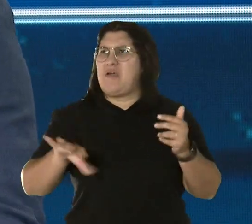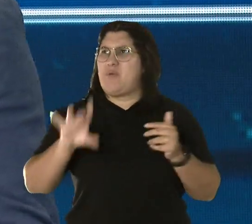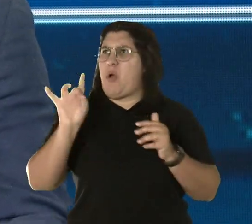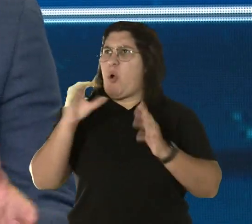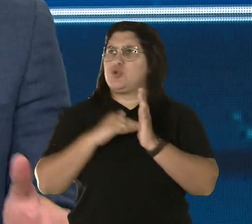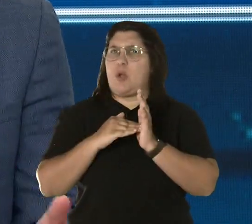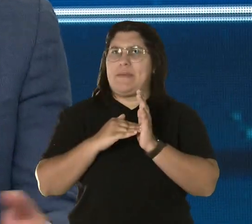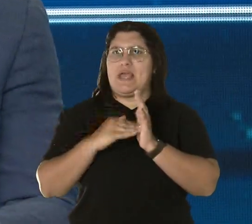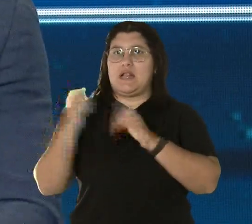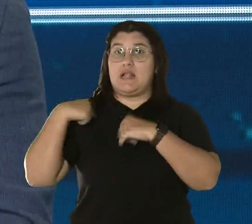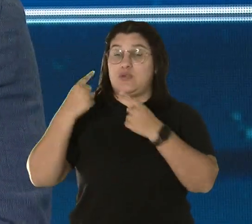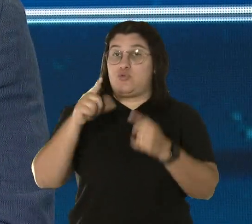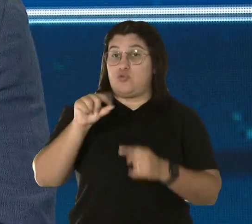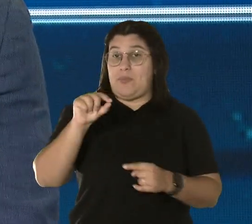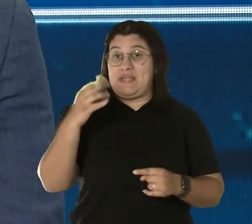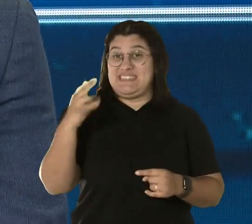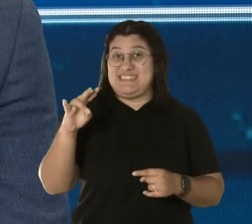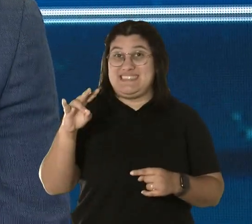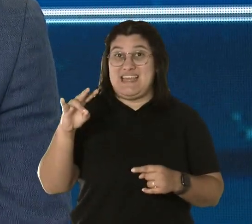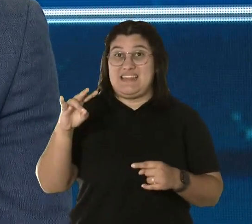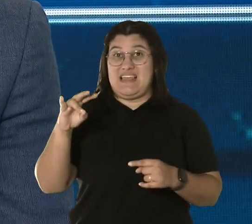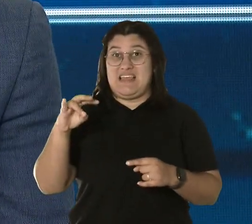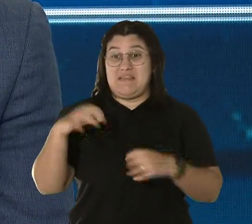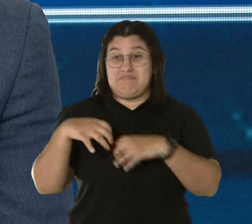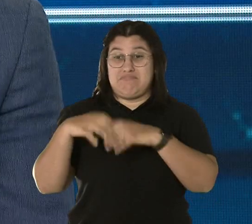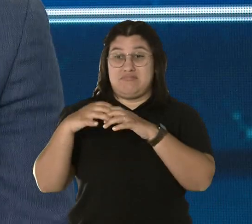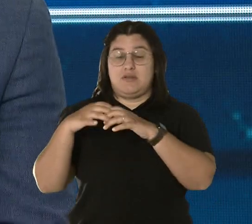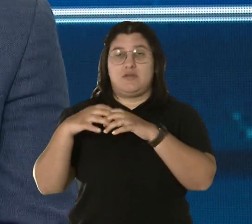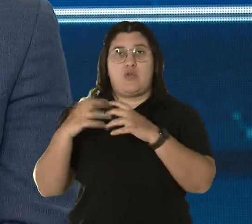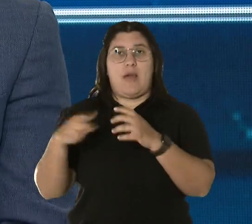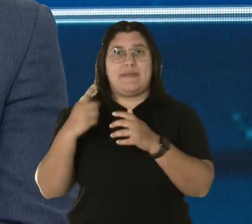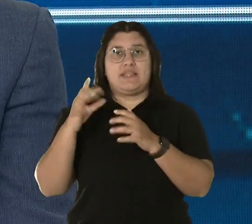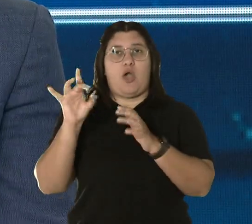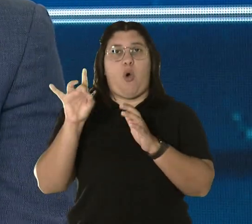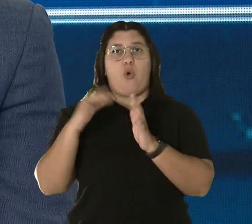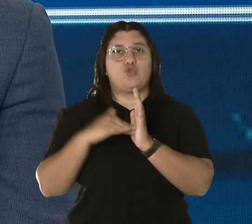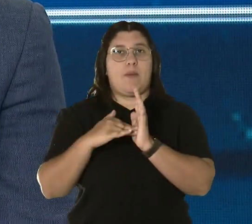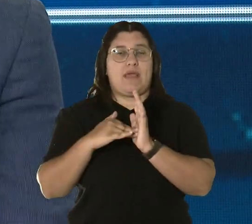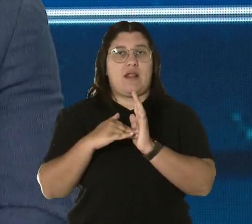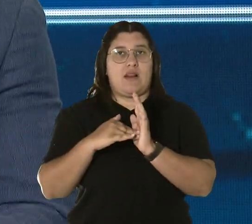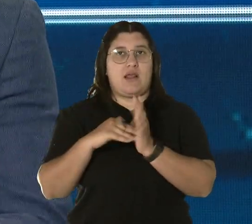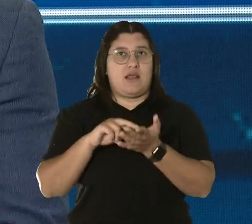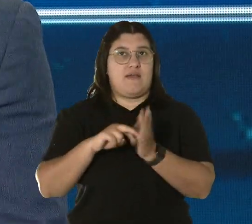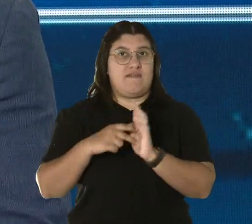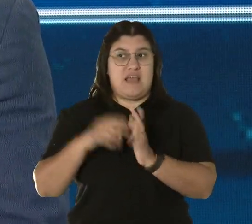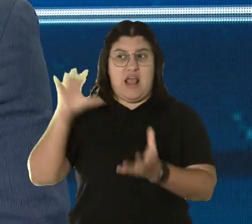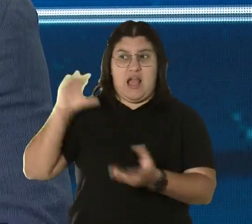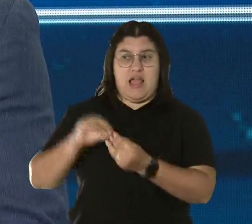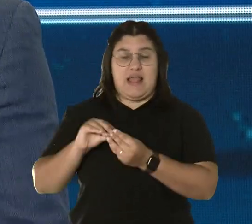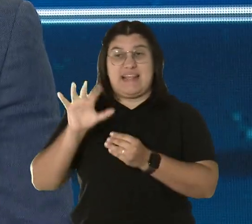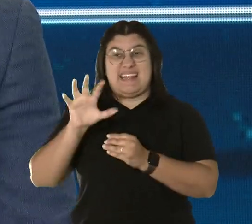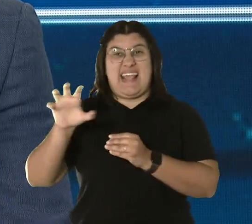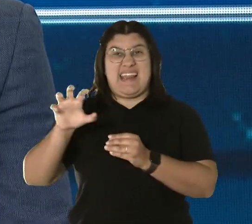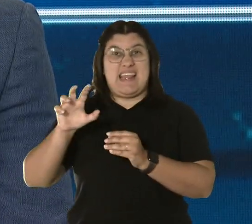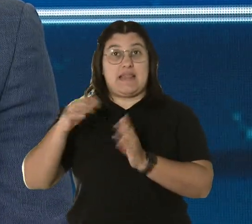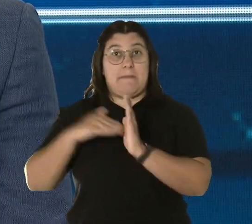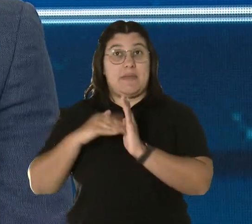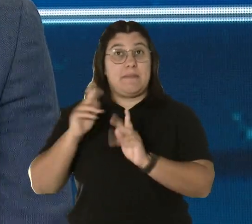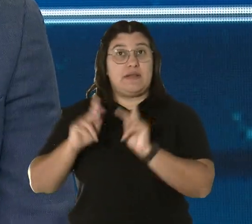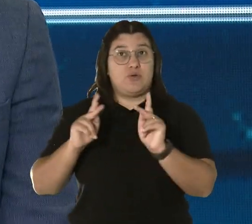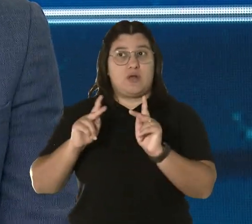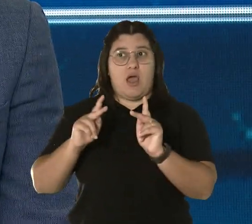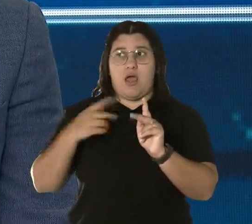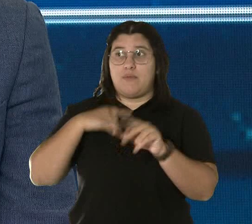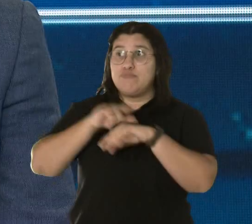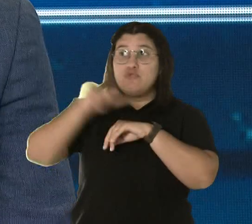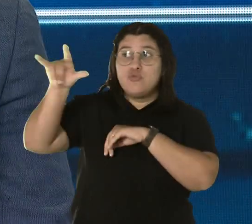nada más desde el 2017 a hoy, con un éxodo desde María de sobre 500,000 personas que se nos fueron. Oye,